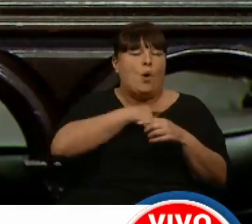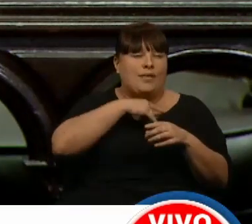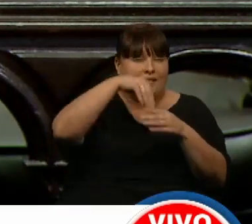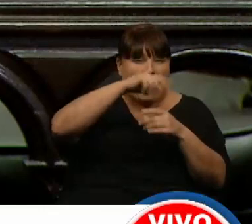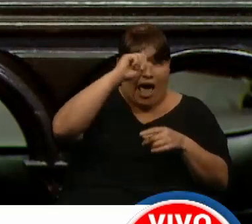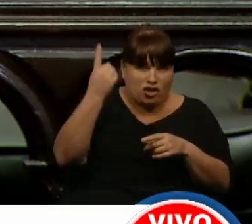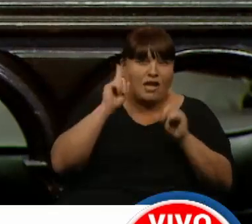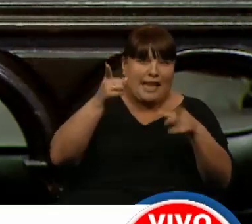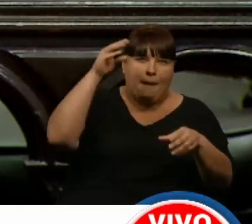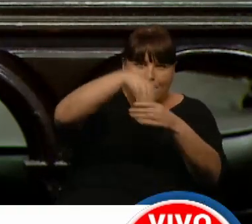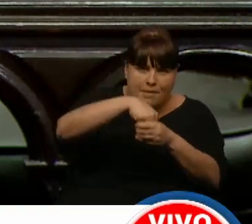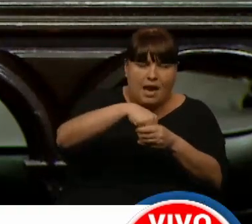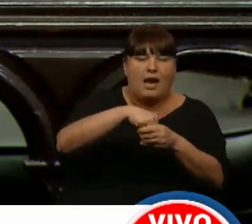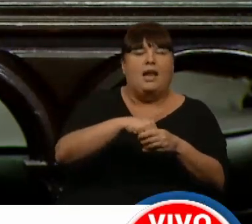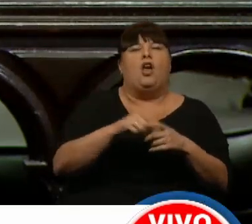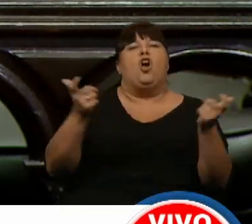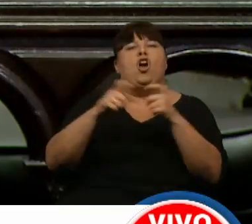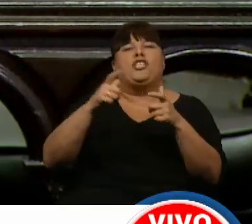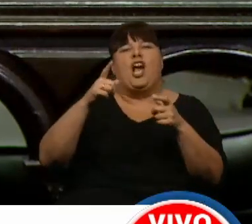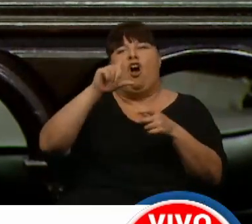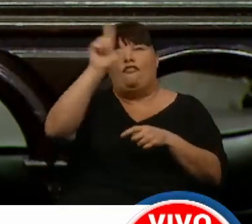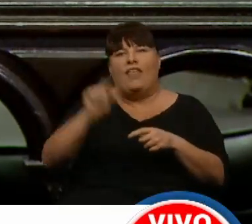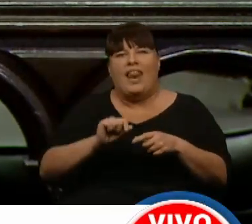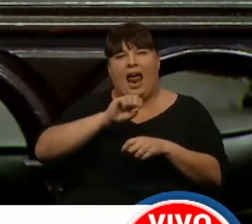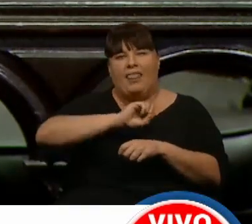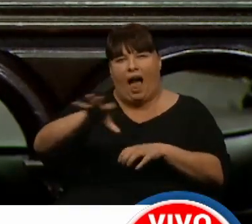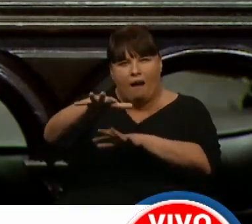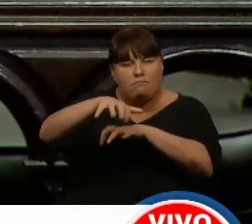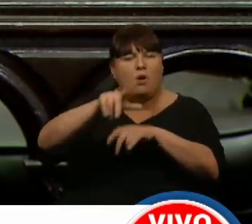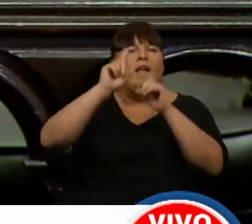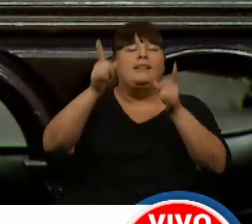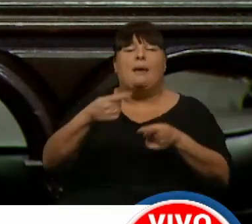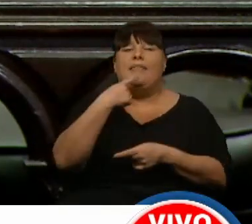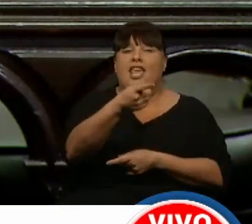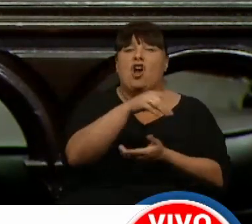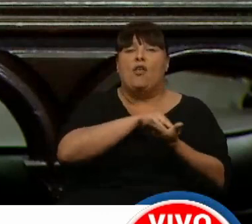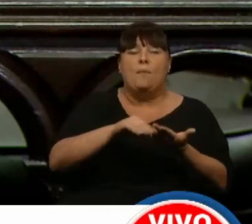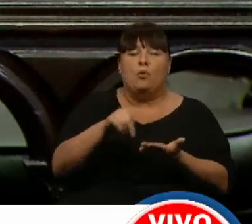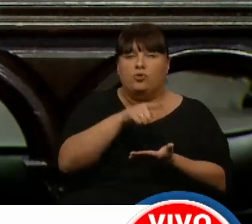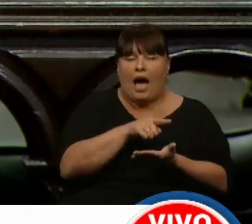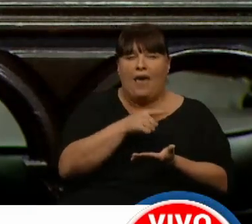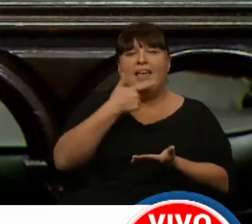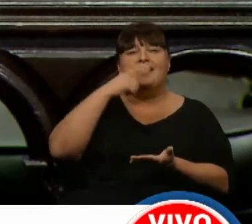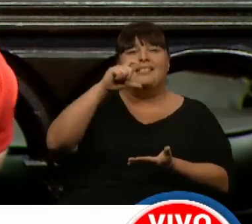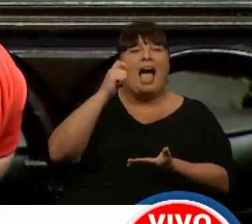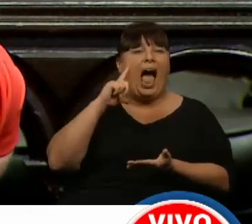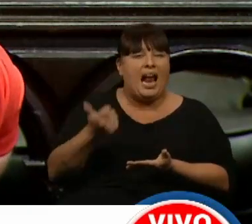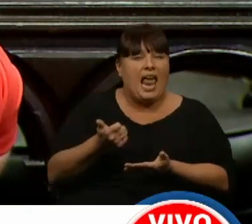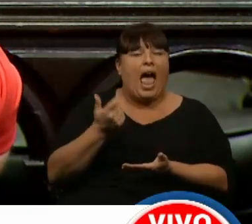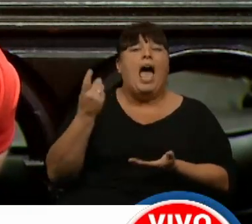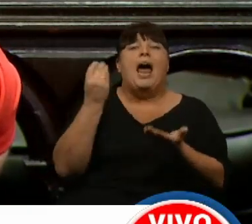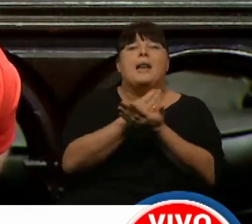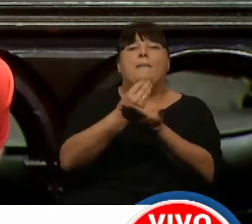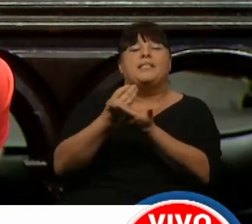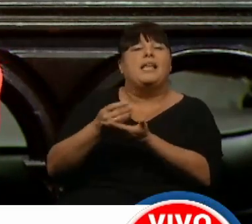Interuniversitario Nacional esté allí sentado, el Consejo Federal Agropecuario y, como bien dijo la diputada Escaglia, los